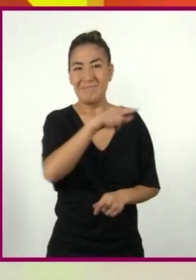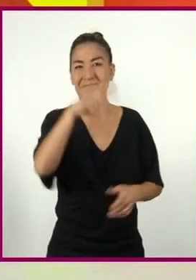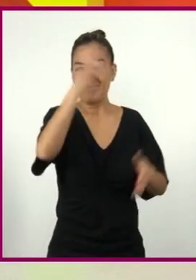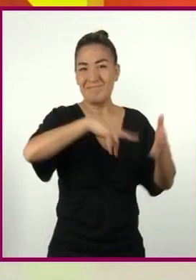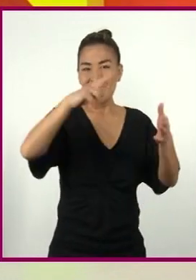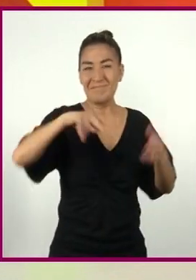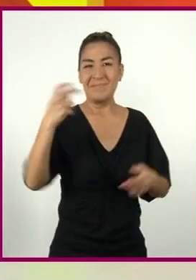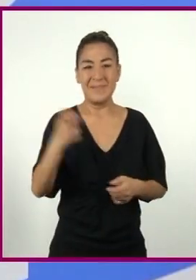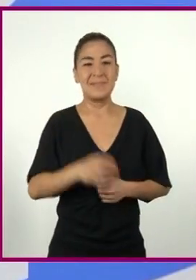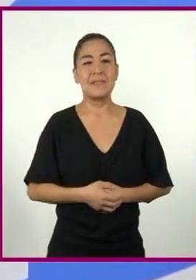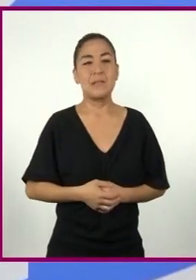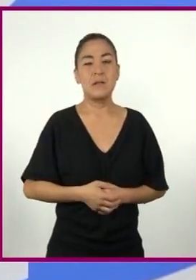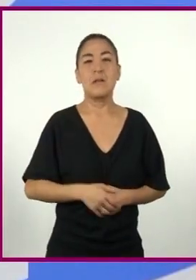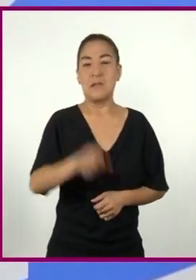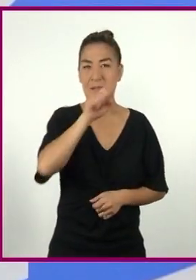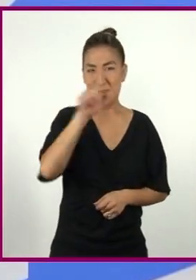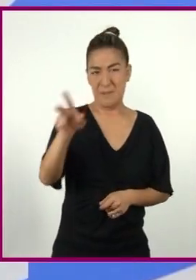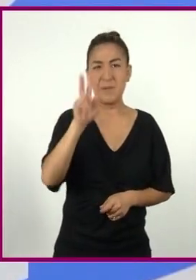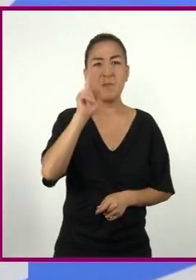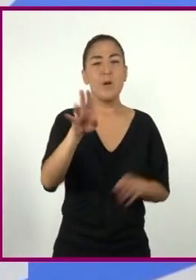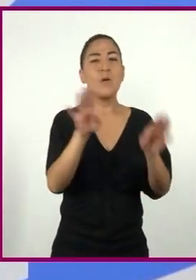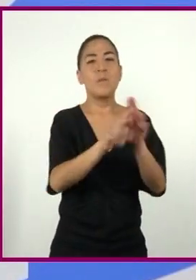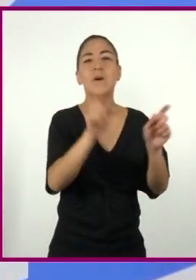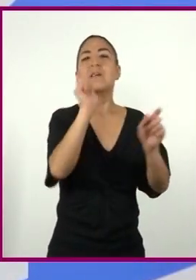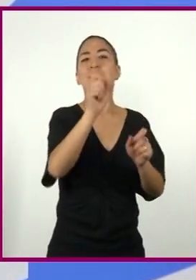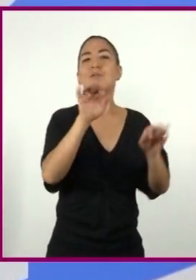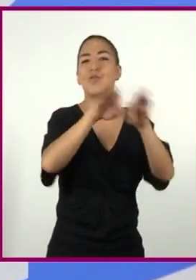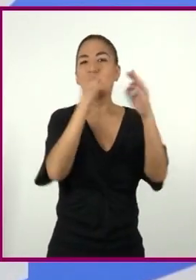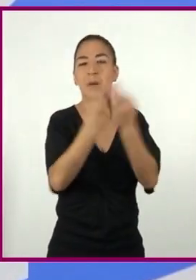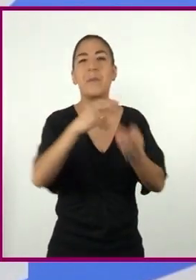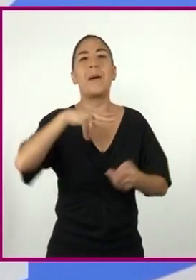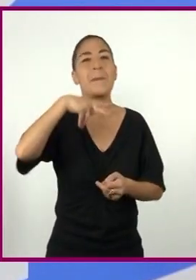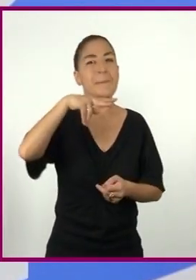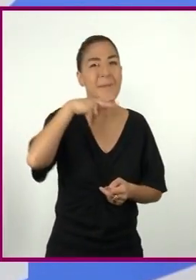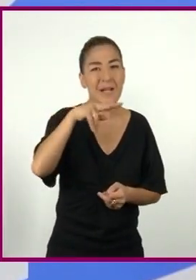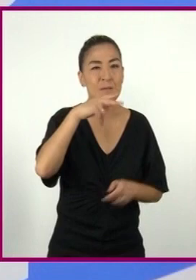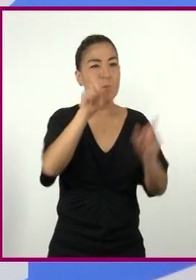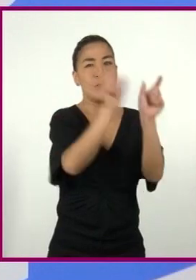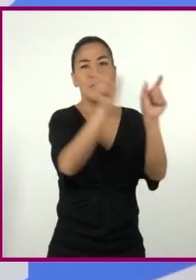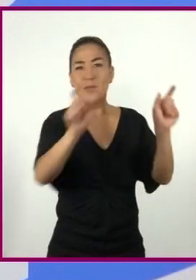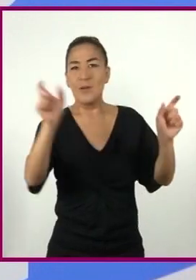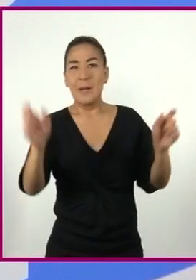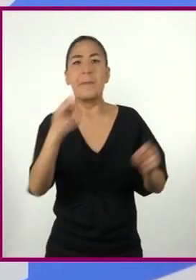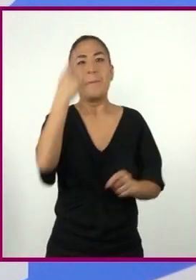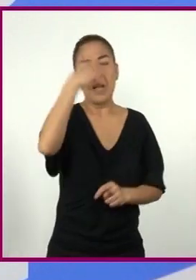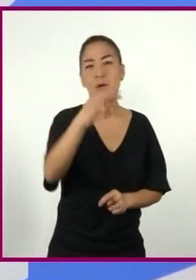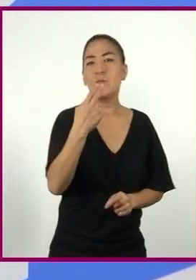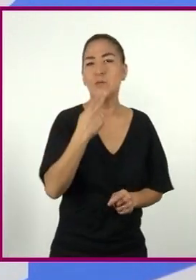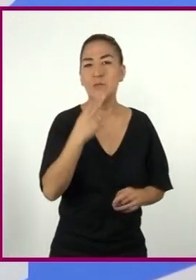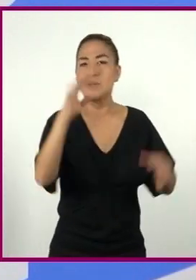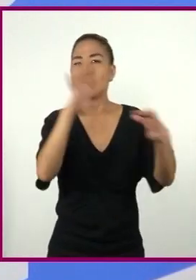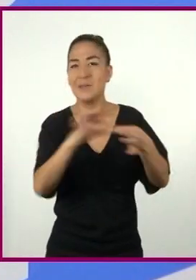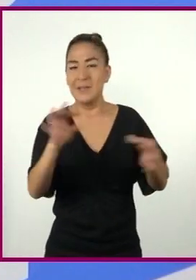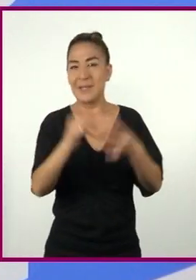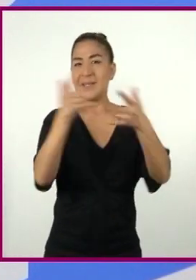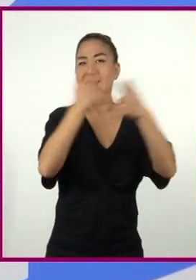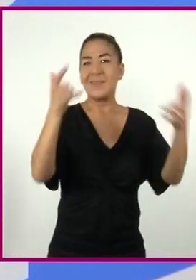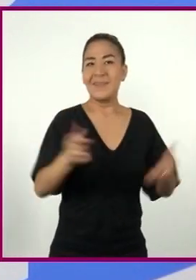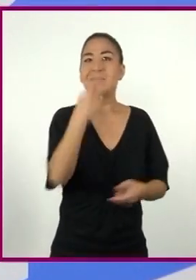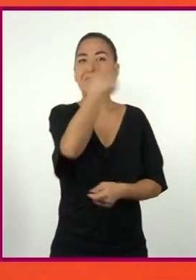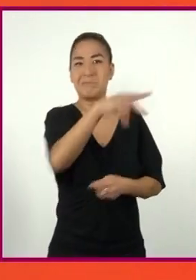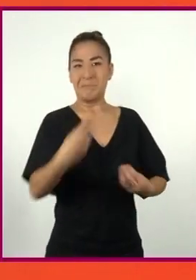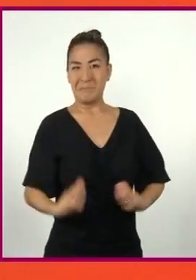Además, ¿observaron la variedad de formas verbales que se pueden utilizar para narrar lo que fue de su